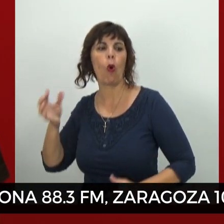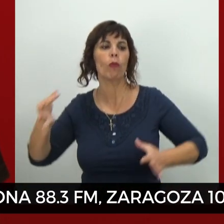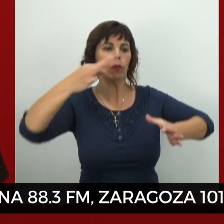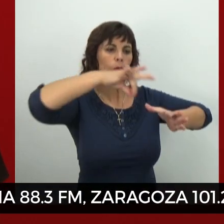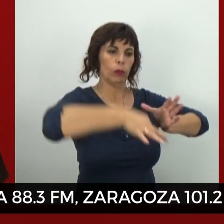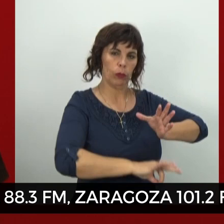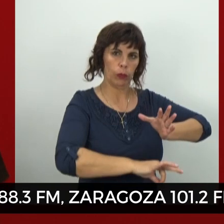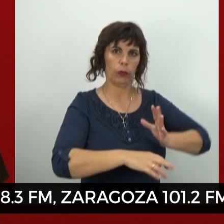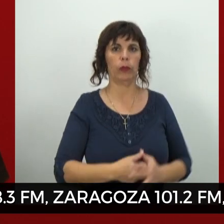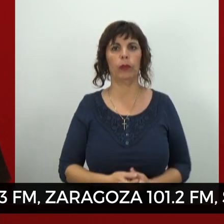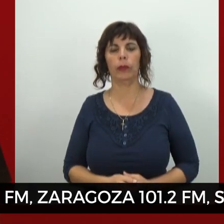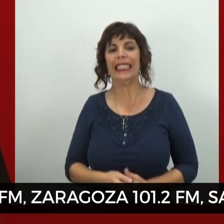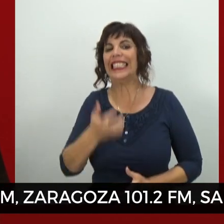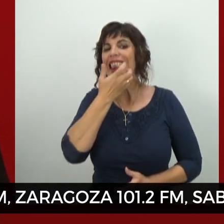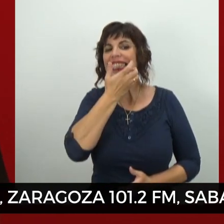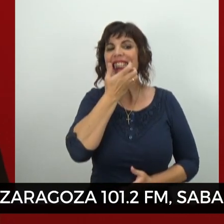Y dice que cuando alguien